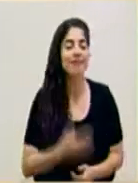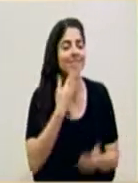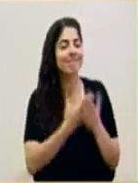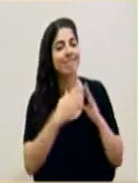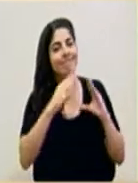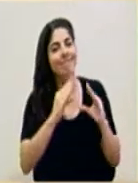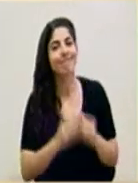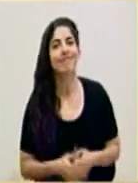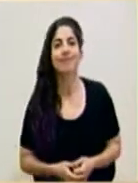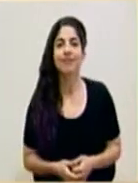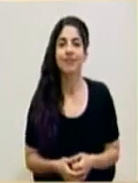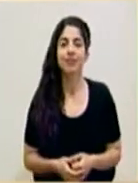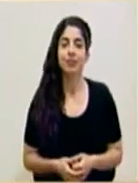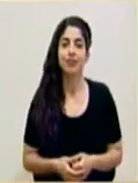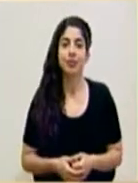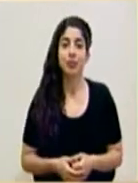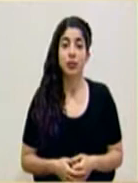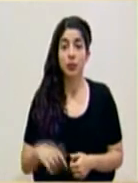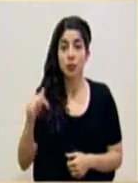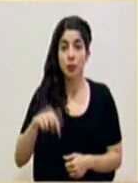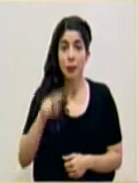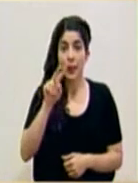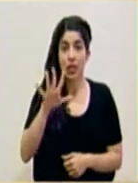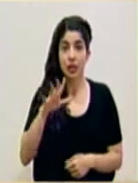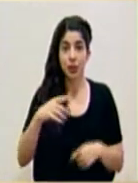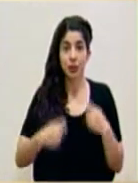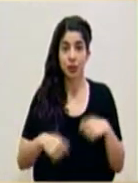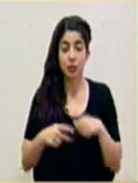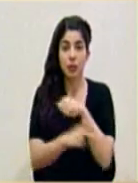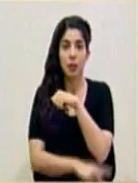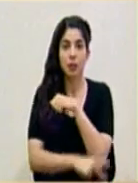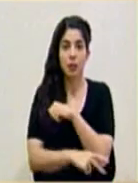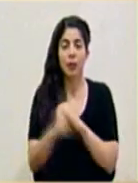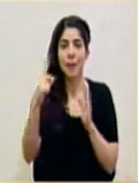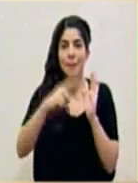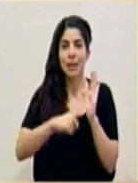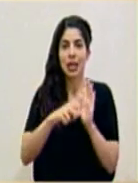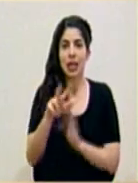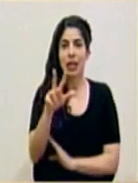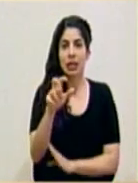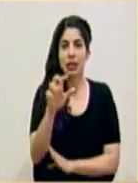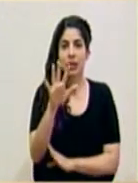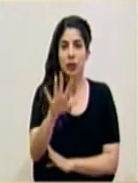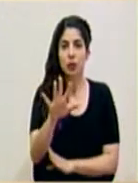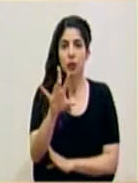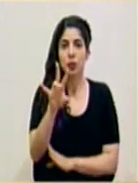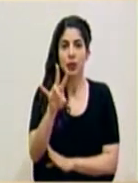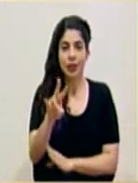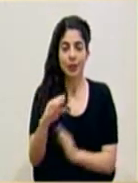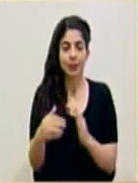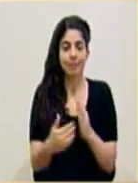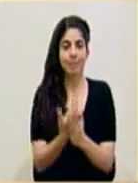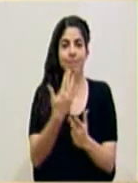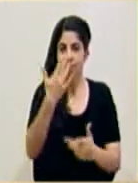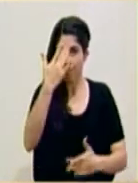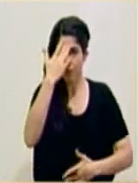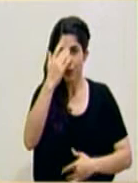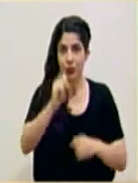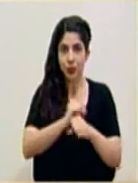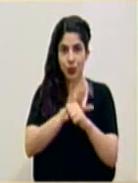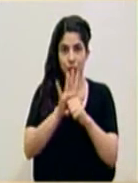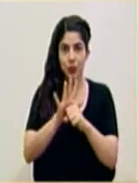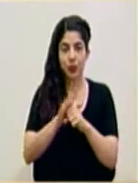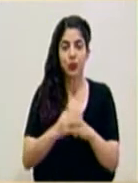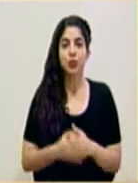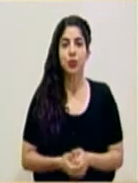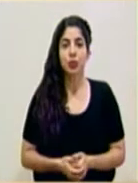buenas tardes. Al ser 25 de septiembre, el país registra 1.357 casos nuevos de COVID-19.